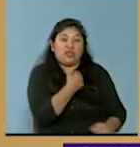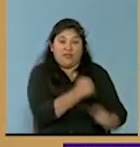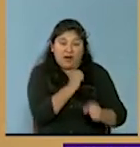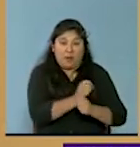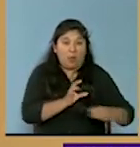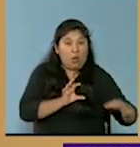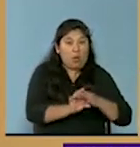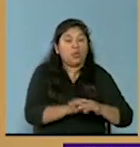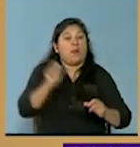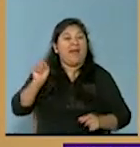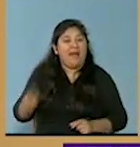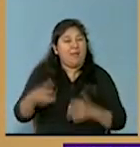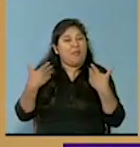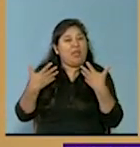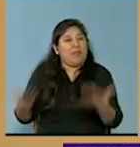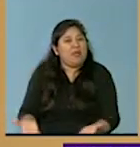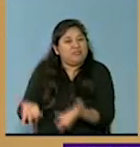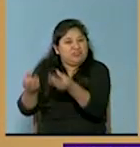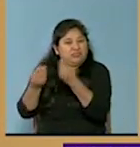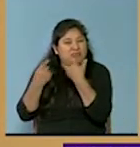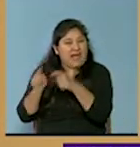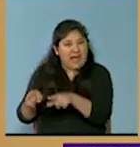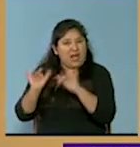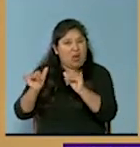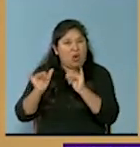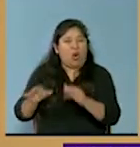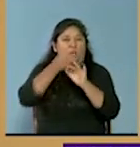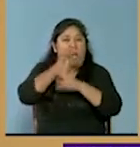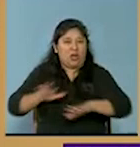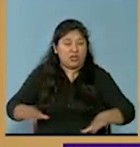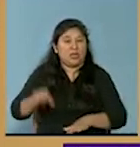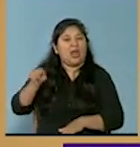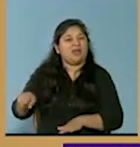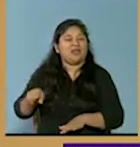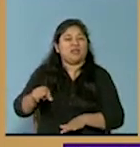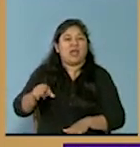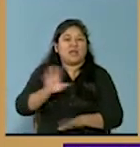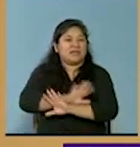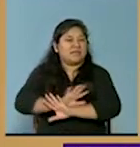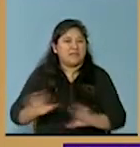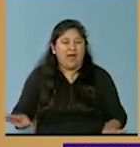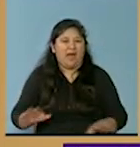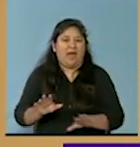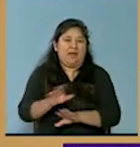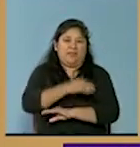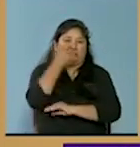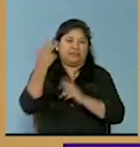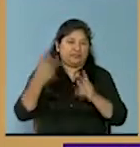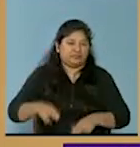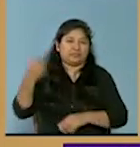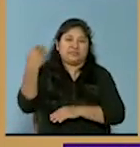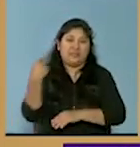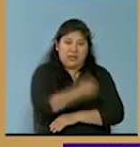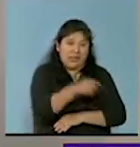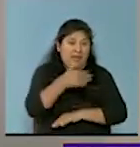podamos contener a los chicos a los jóvenes y no llegar a esta situación que como ya están en la calle que realmente es mucho más